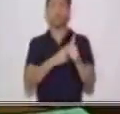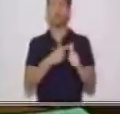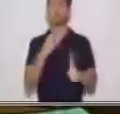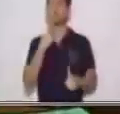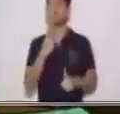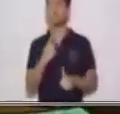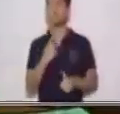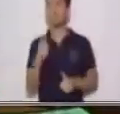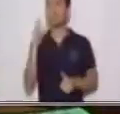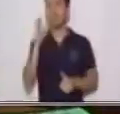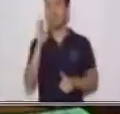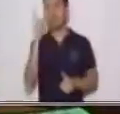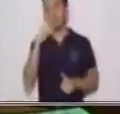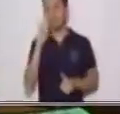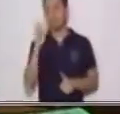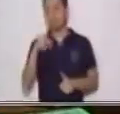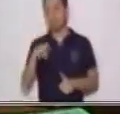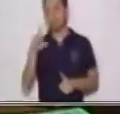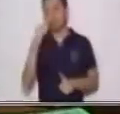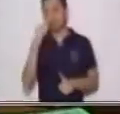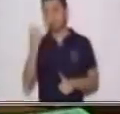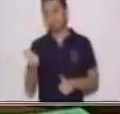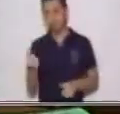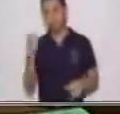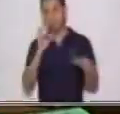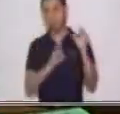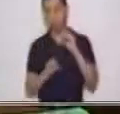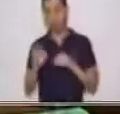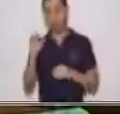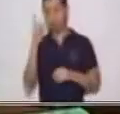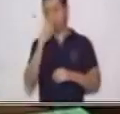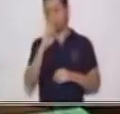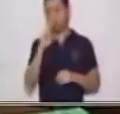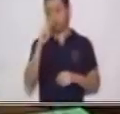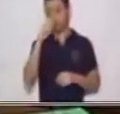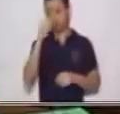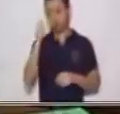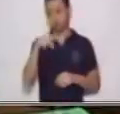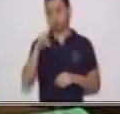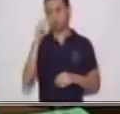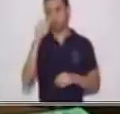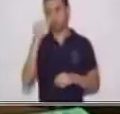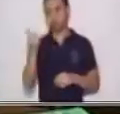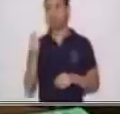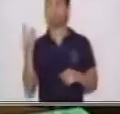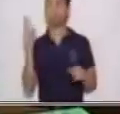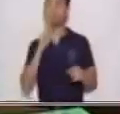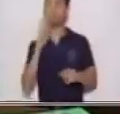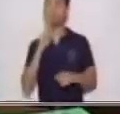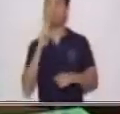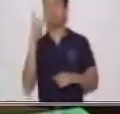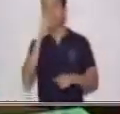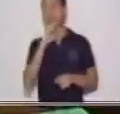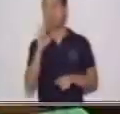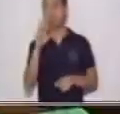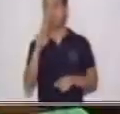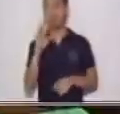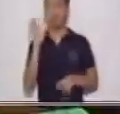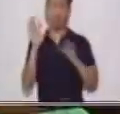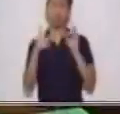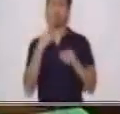utilizar el verbo ser. Por ejemplo, ¿han escuchado la frase debe ser mejor persona?